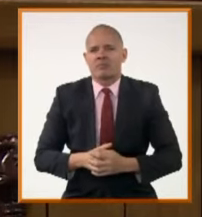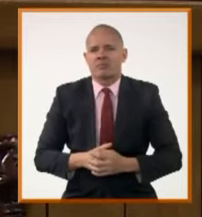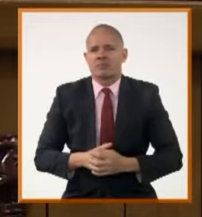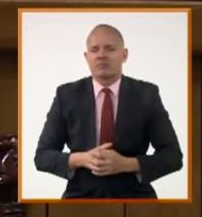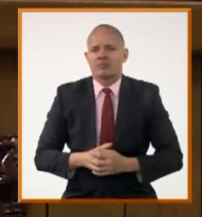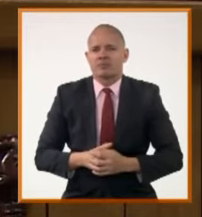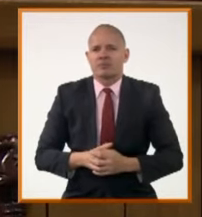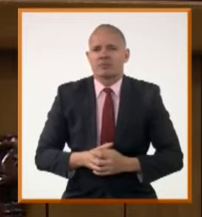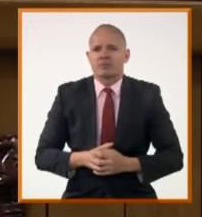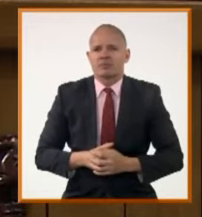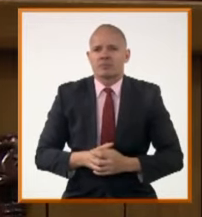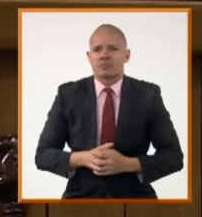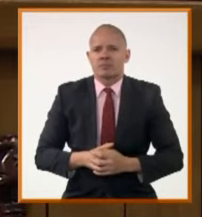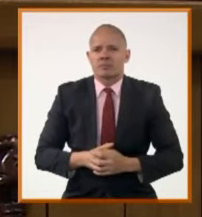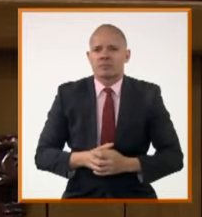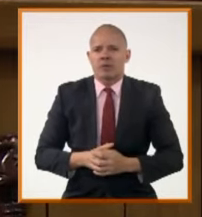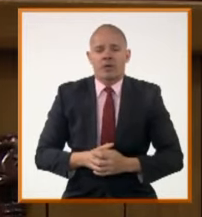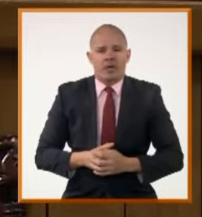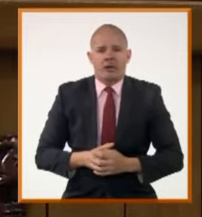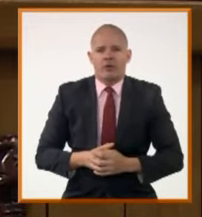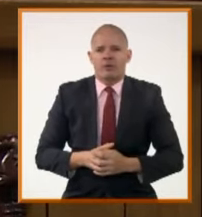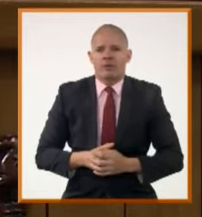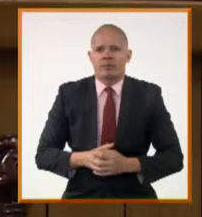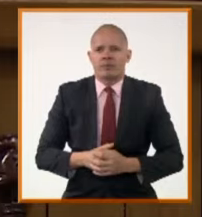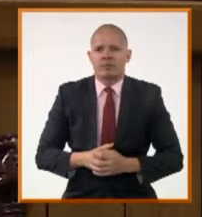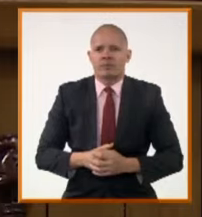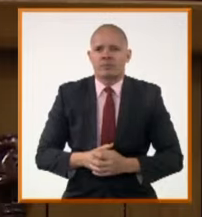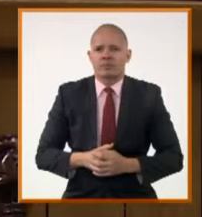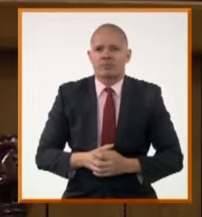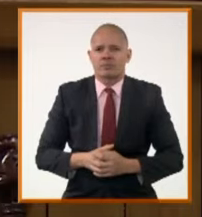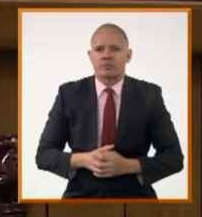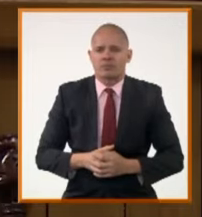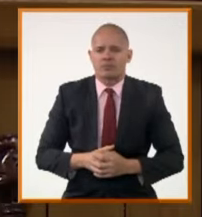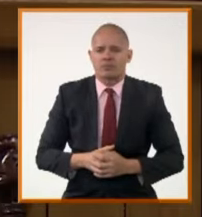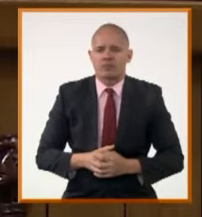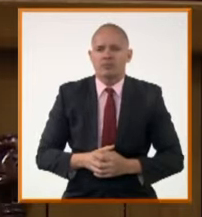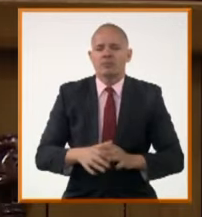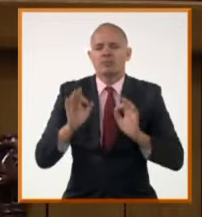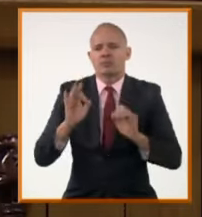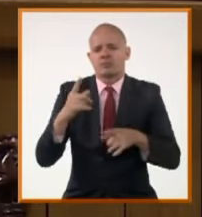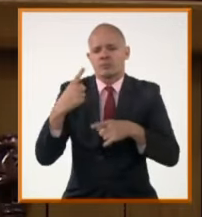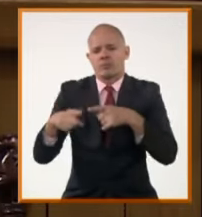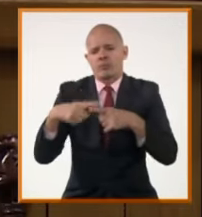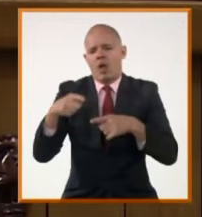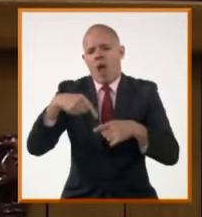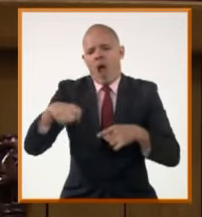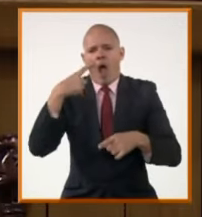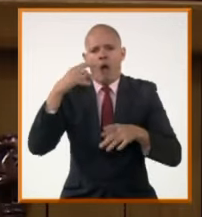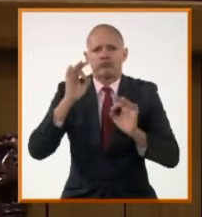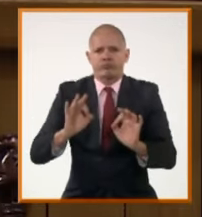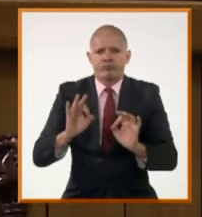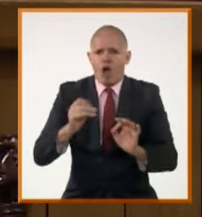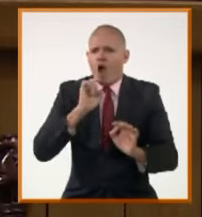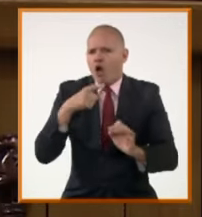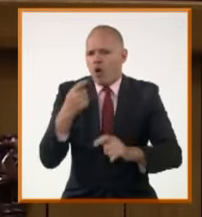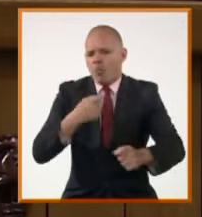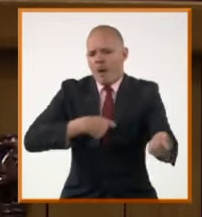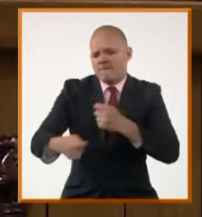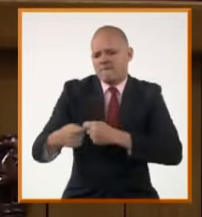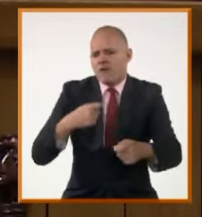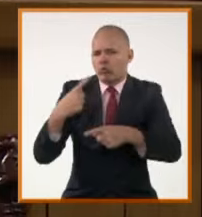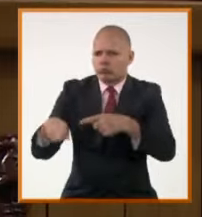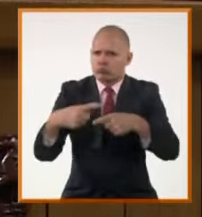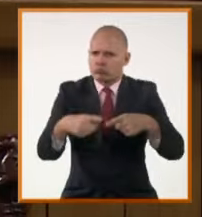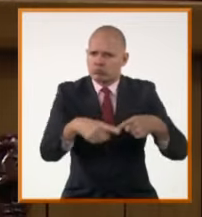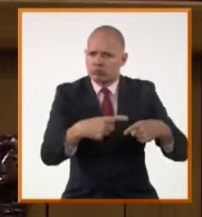con mucha agudeza, con mucho seguimiento, materializar esos negocios que están en curso para poder lograr esto.